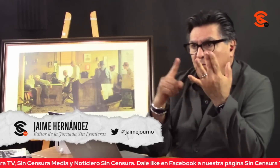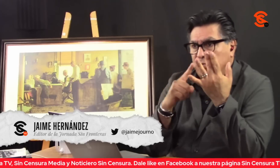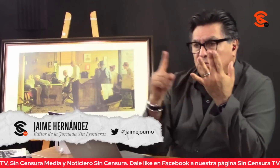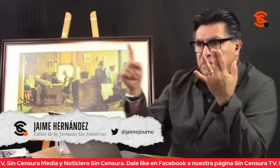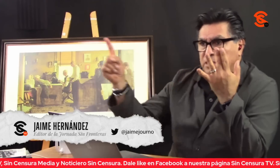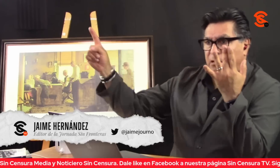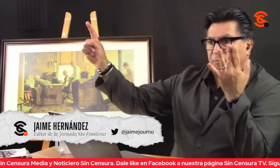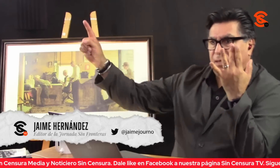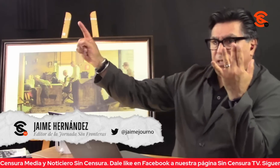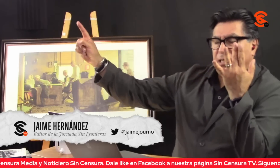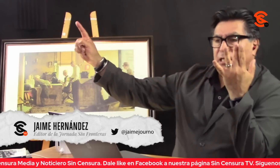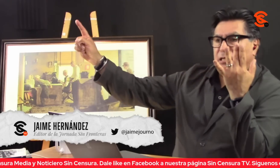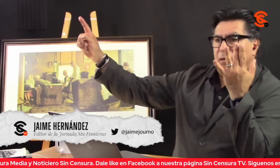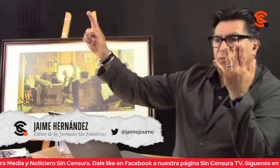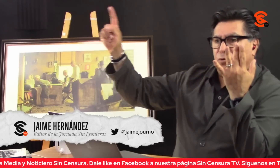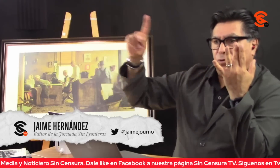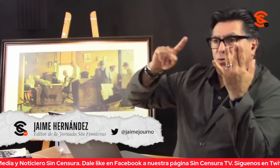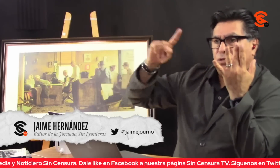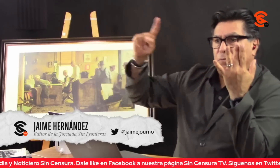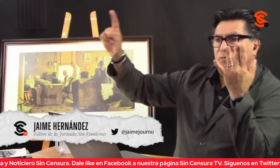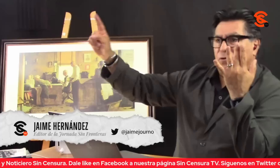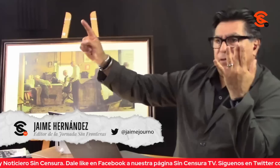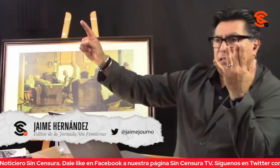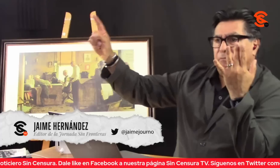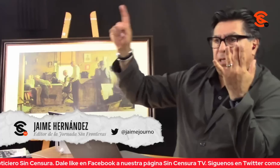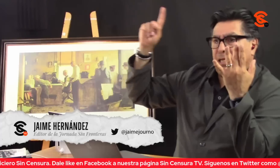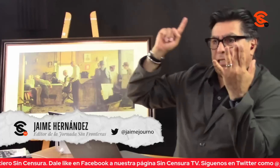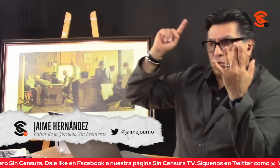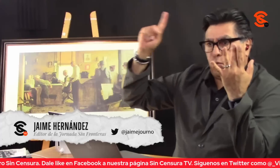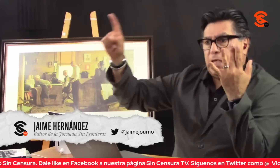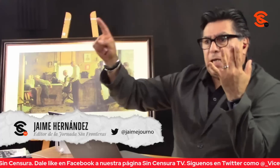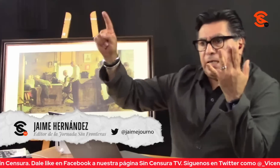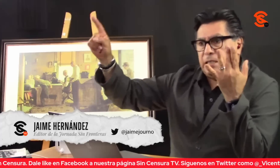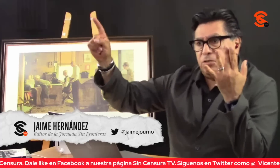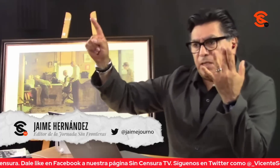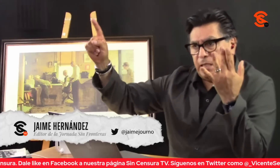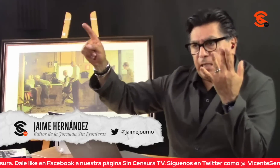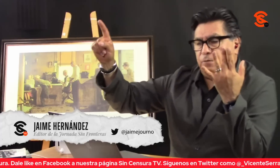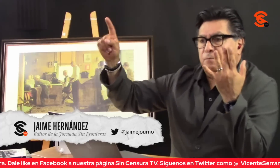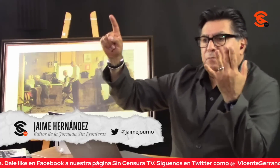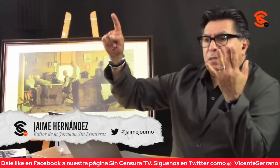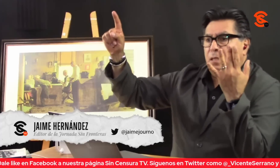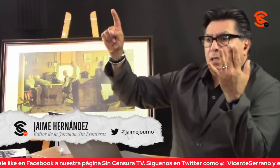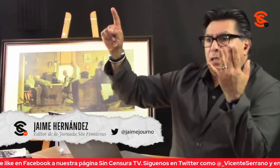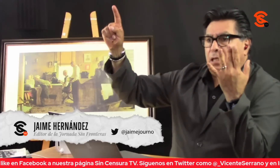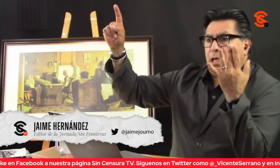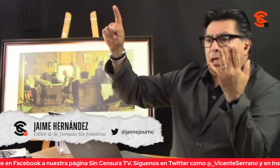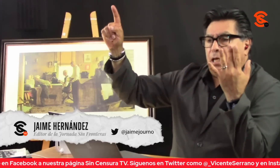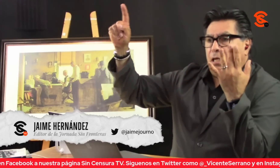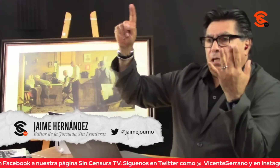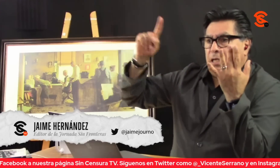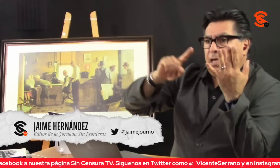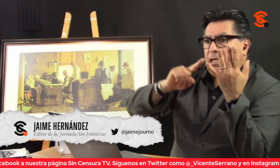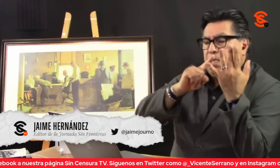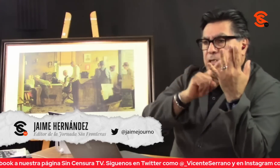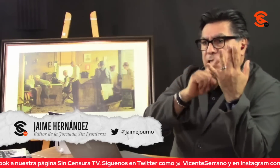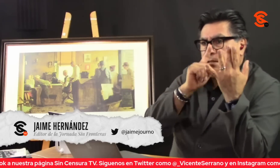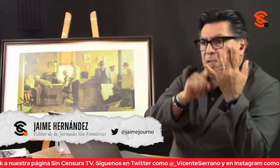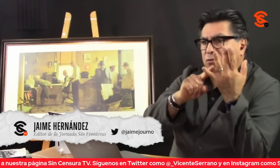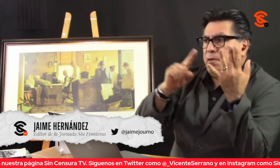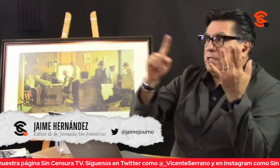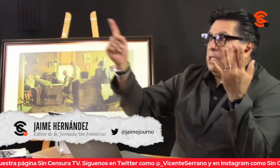inventó el famoso sistema del semáforo rojo, semáforo verde para instruir al ejército mexicano, que